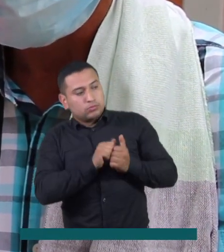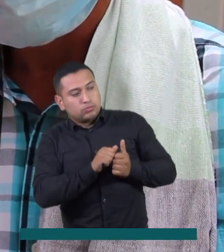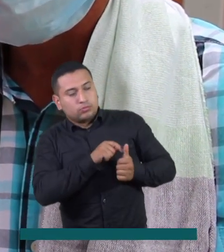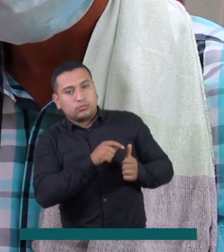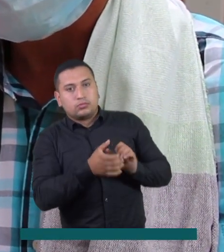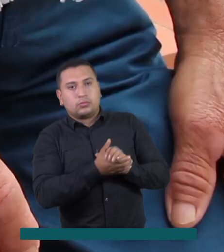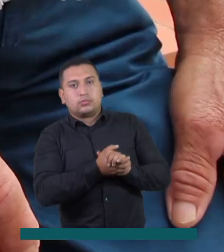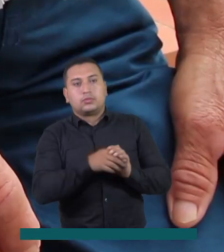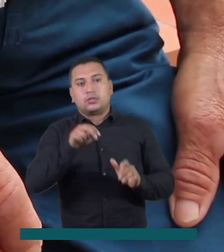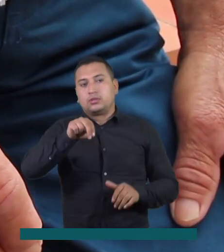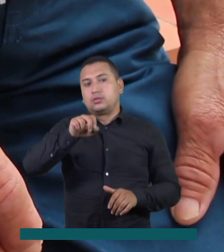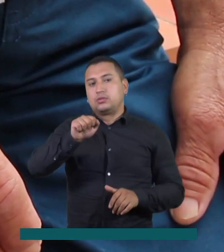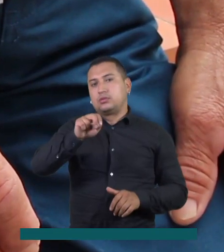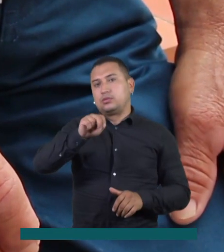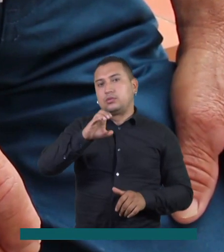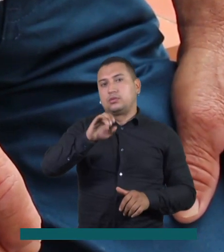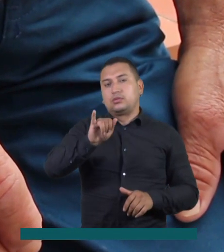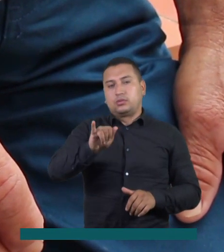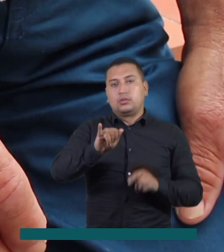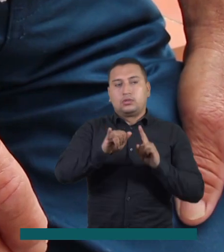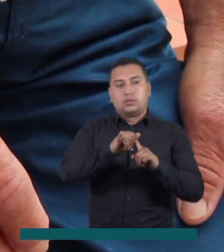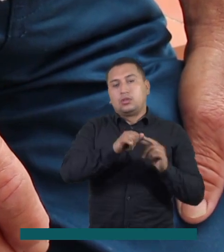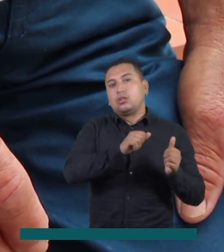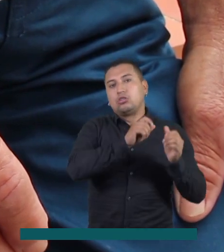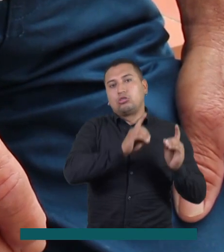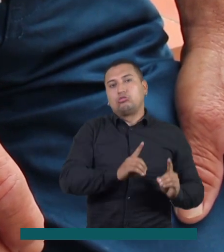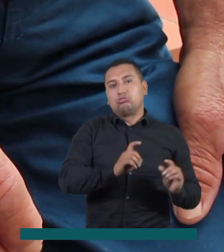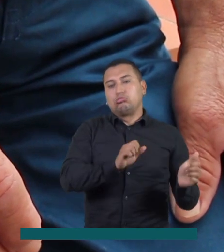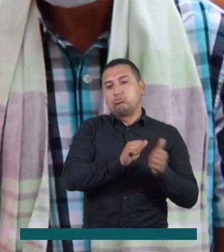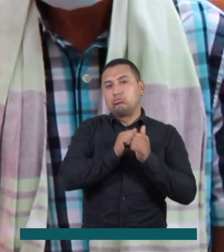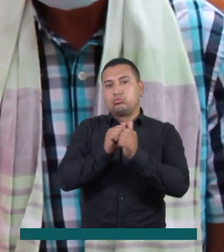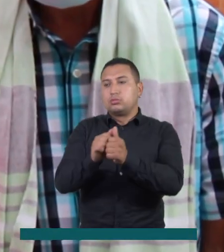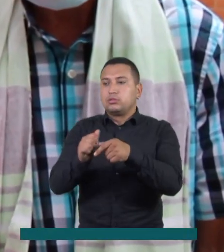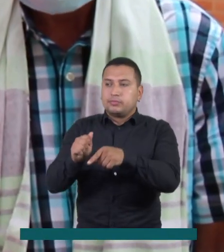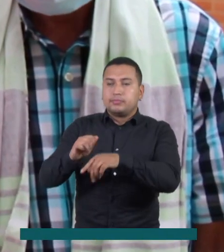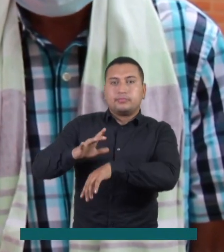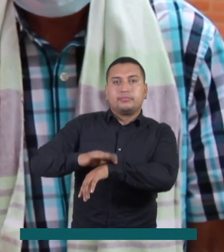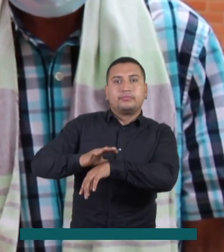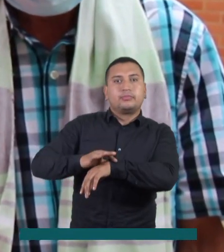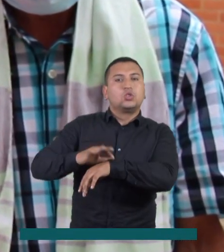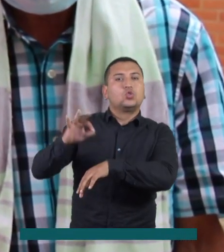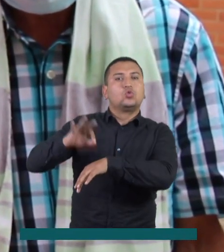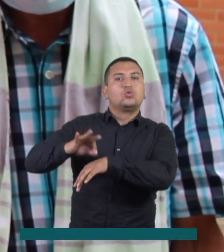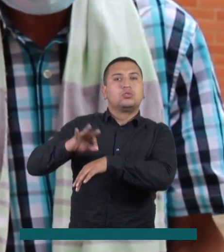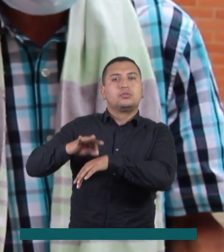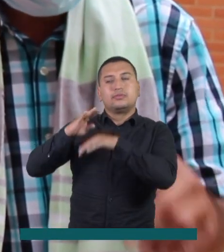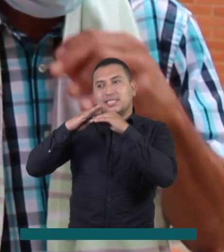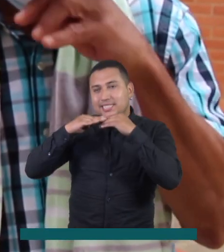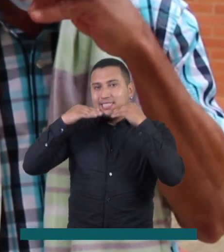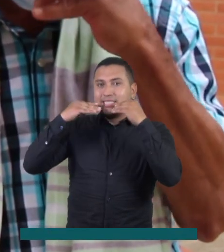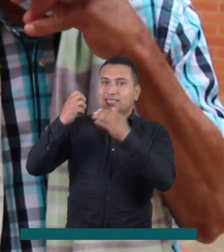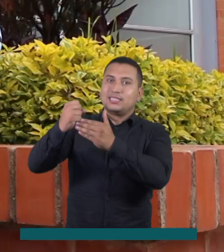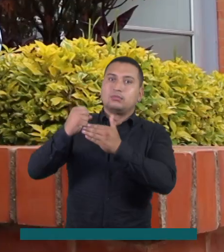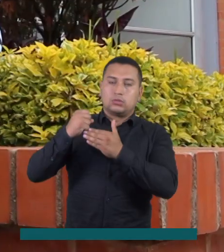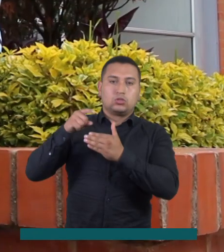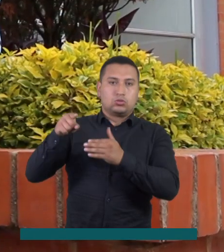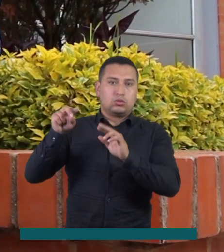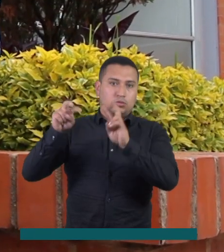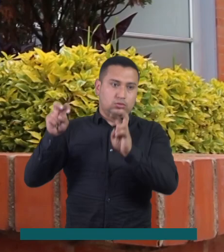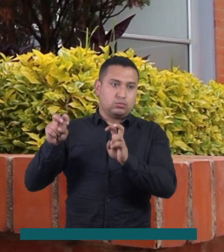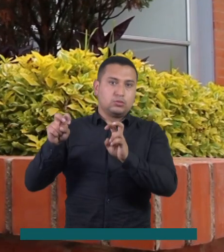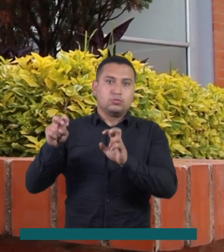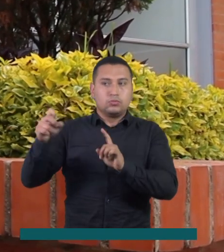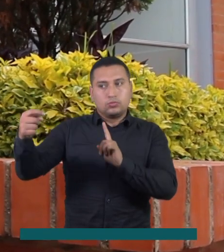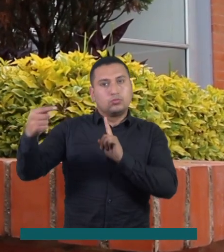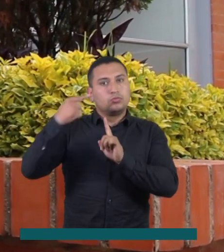Cárdenas, decidió acompañarlo a una valoración con los médicos de la Fundación Operación Sonrisa en busca de una esperanza para